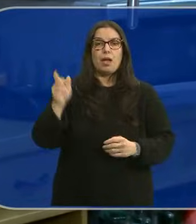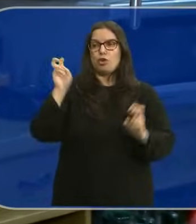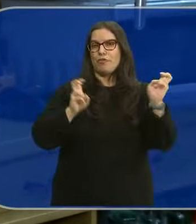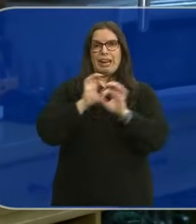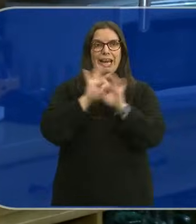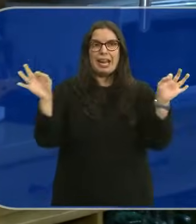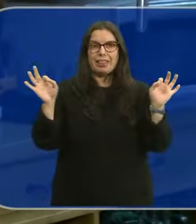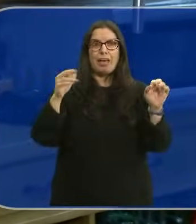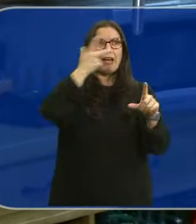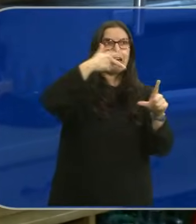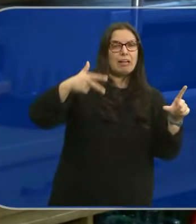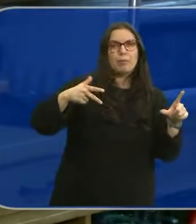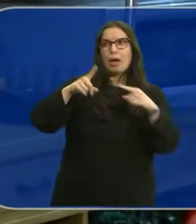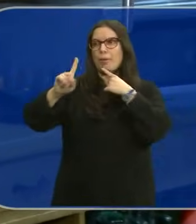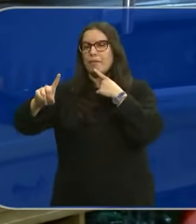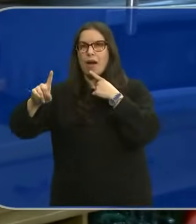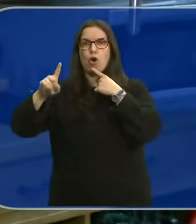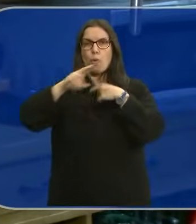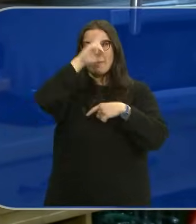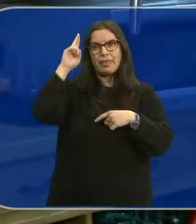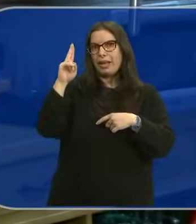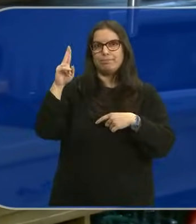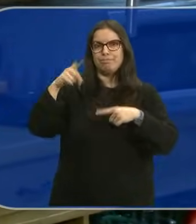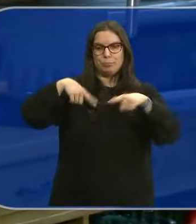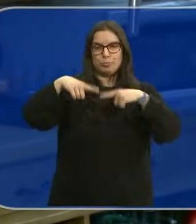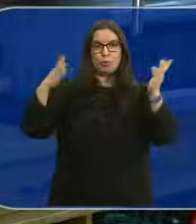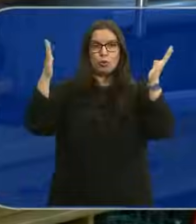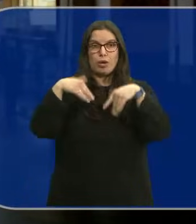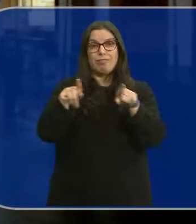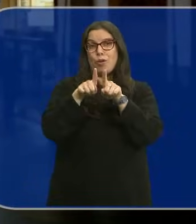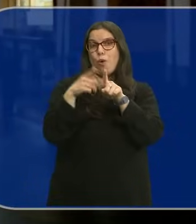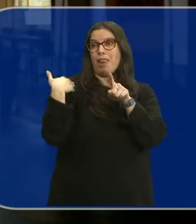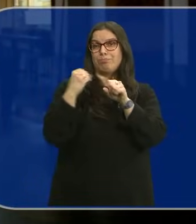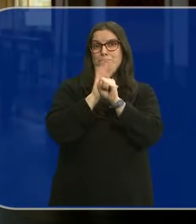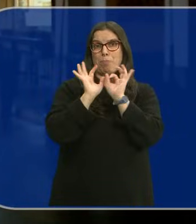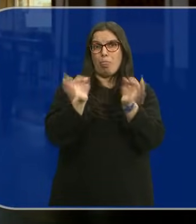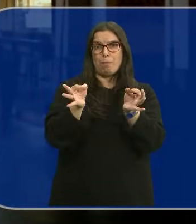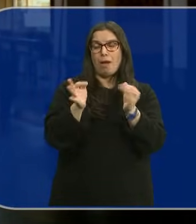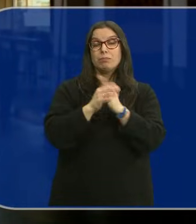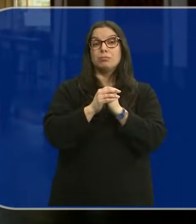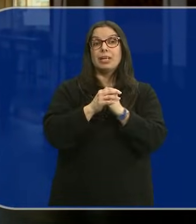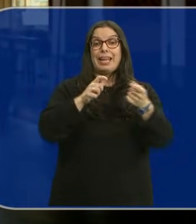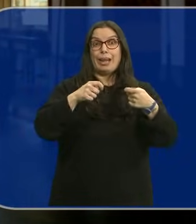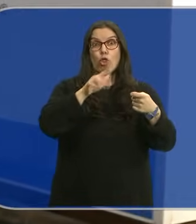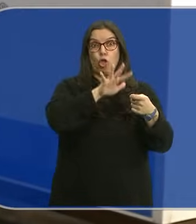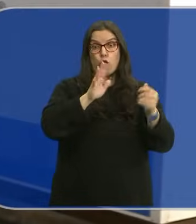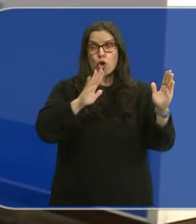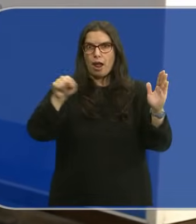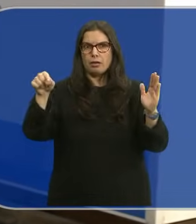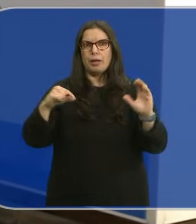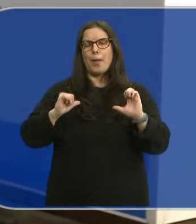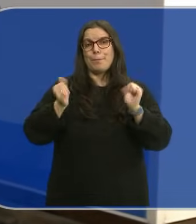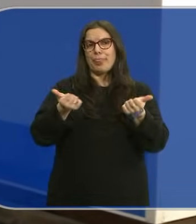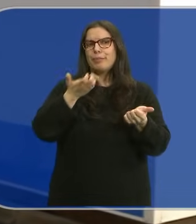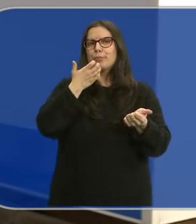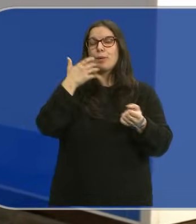sitio, ni de Cantabria, ni de Bilbao, ni de Madrid, está todo, bueno, nos recuerda a la pandemia. Y los negocios de ese corredor empiezan a tomar medidas.